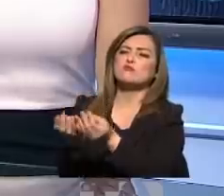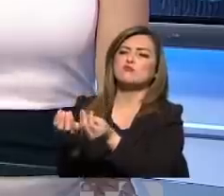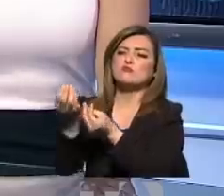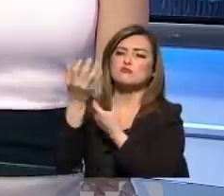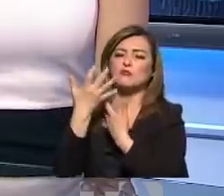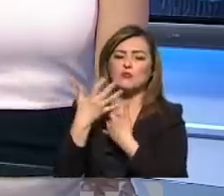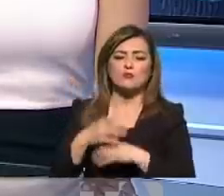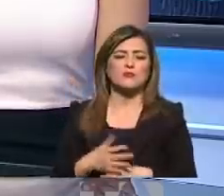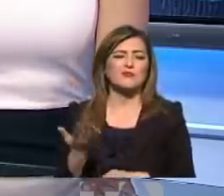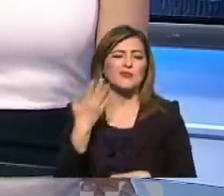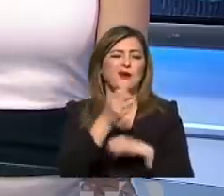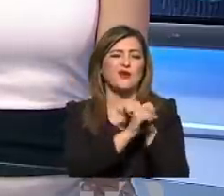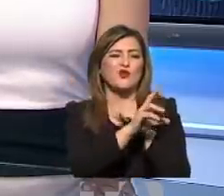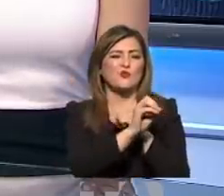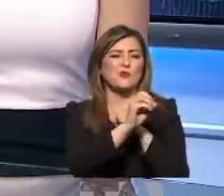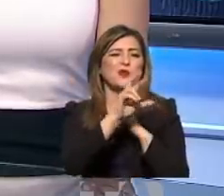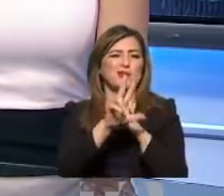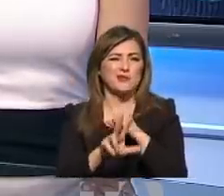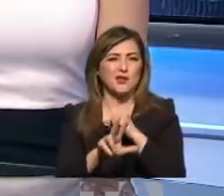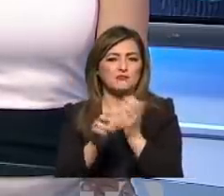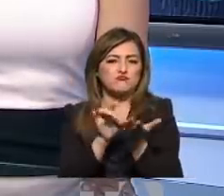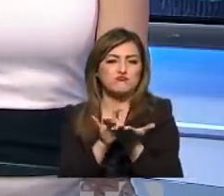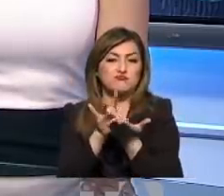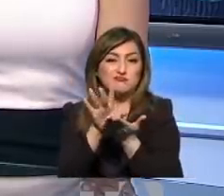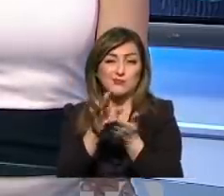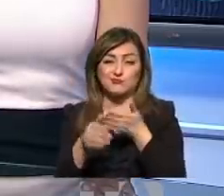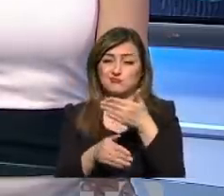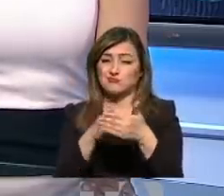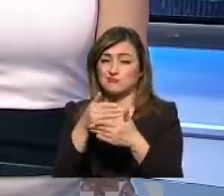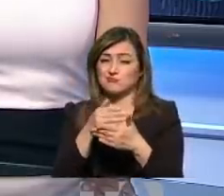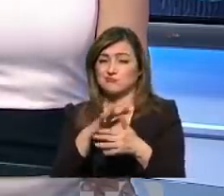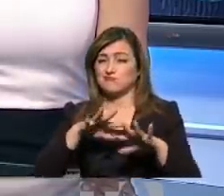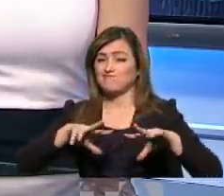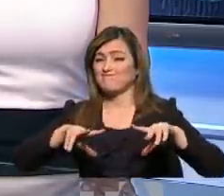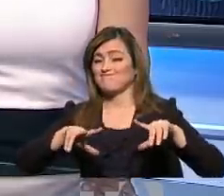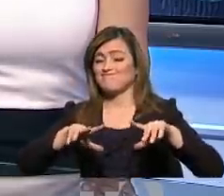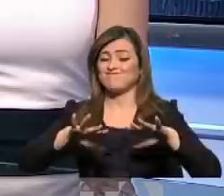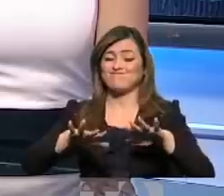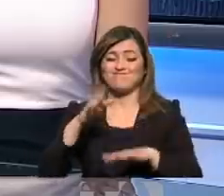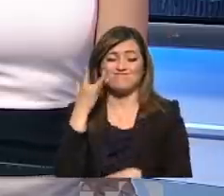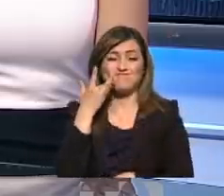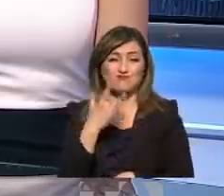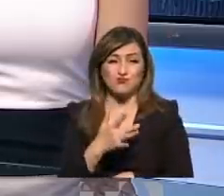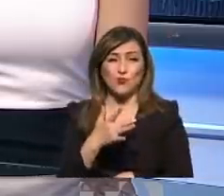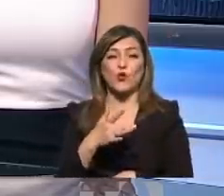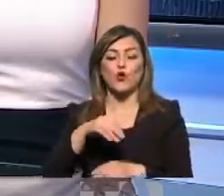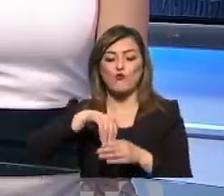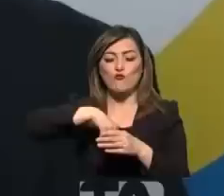en 2003 y separado por irregularidades en el manejo de fondos de jubilados.